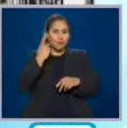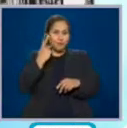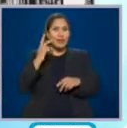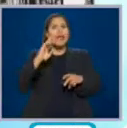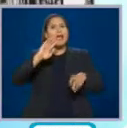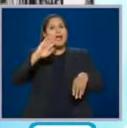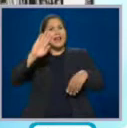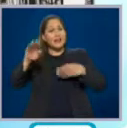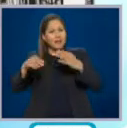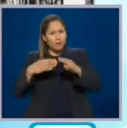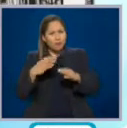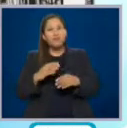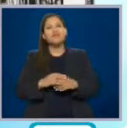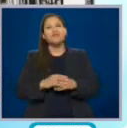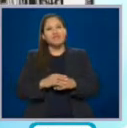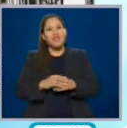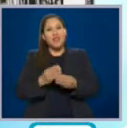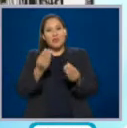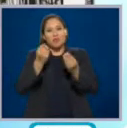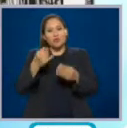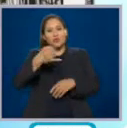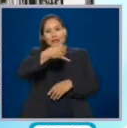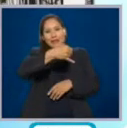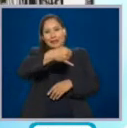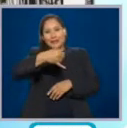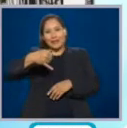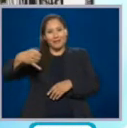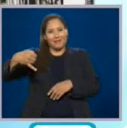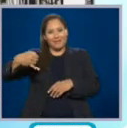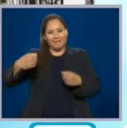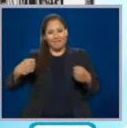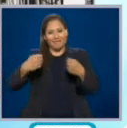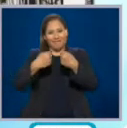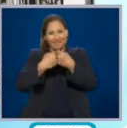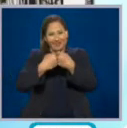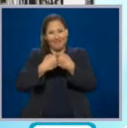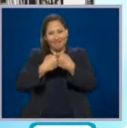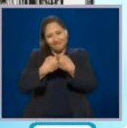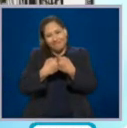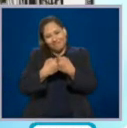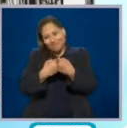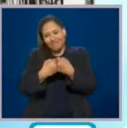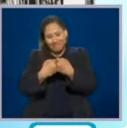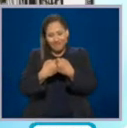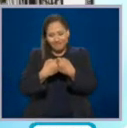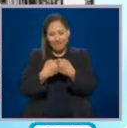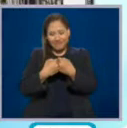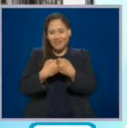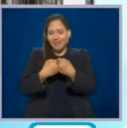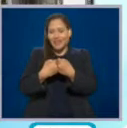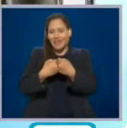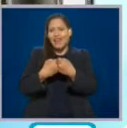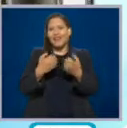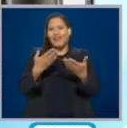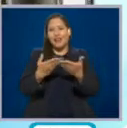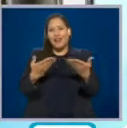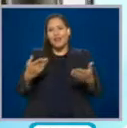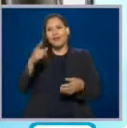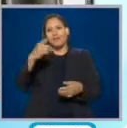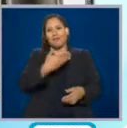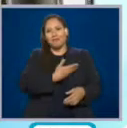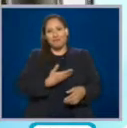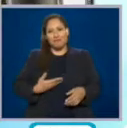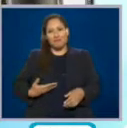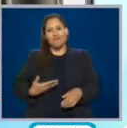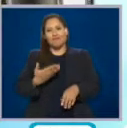mundo, que estamos llenos de límites, ¿no? Y ahora, digo, simplemente con la toma de posesión de